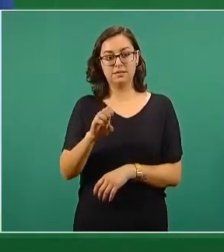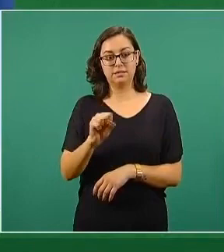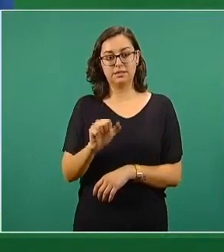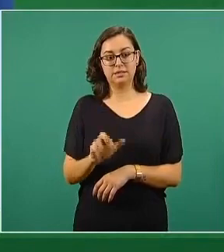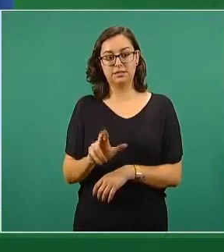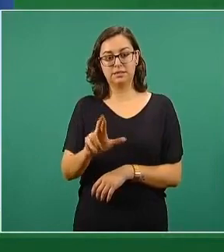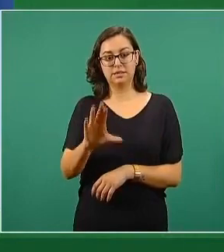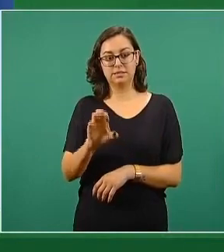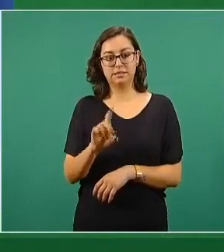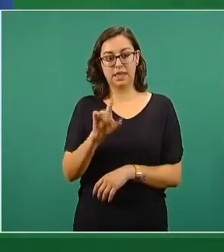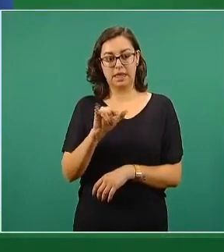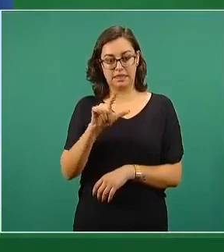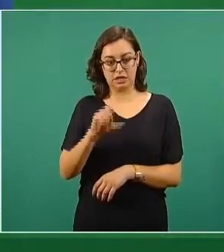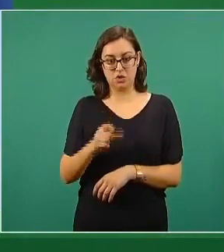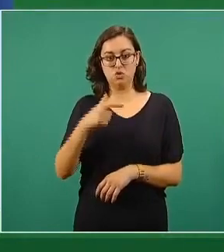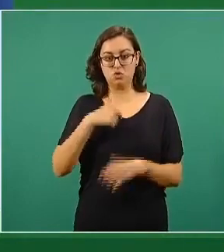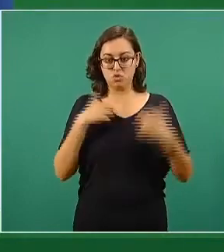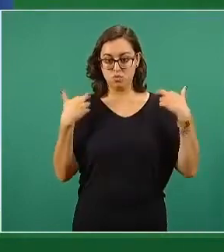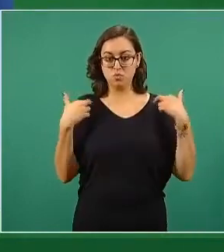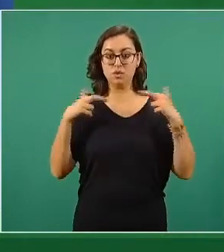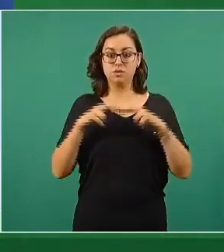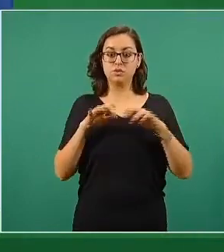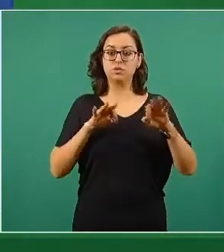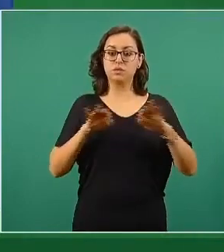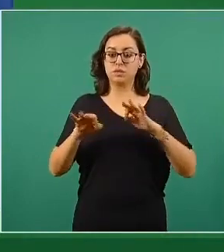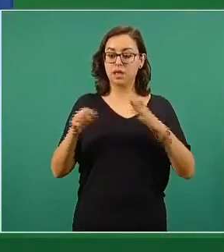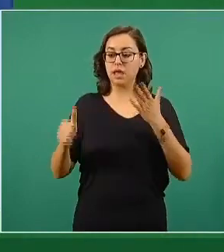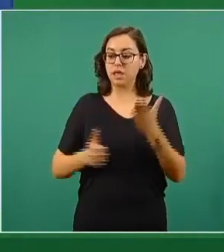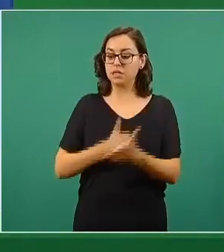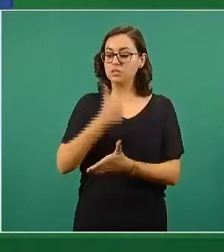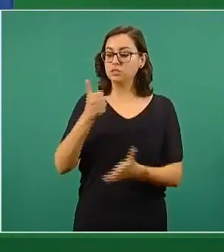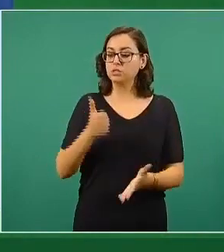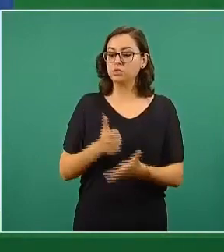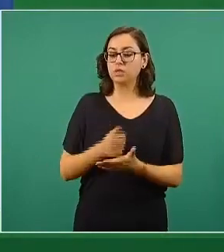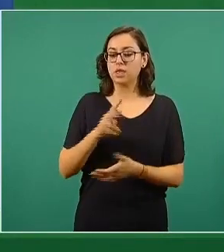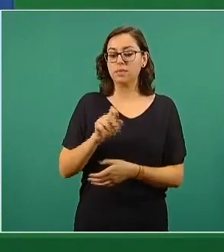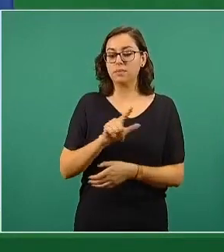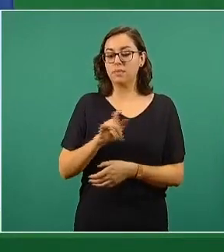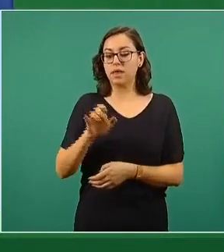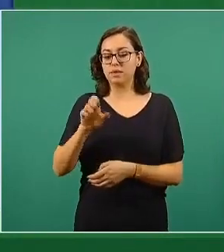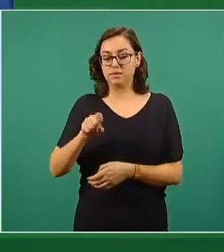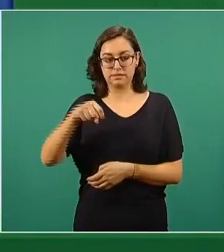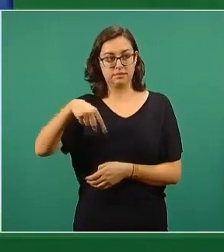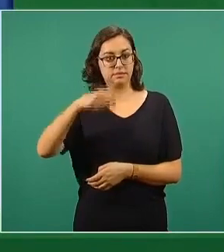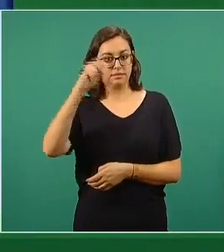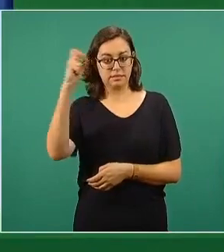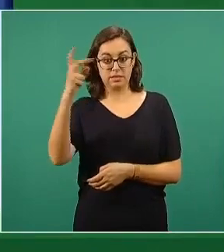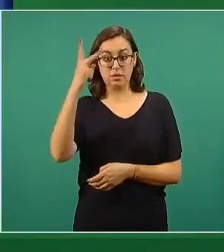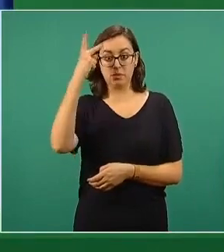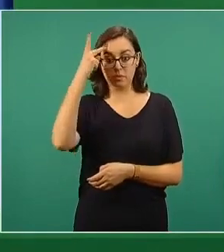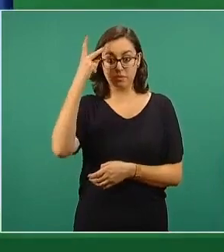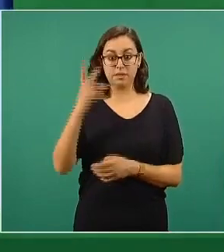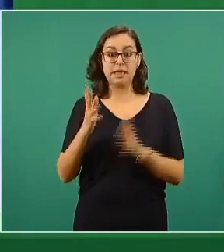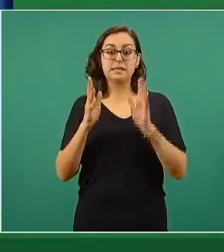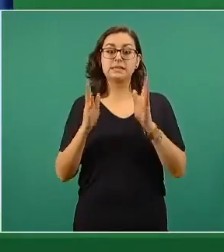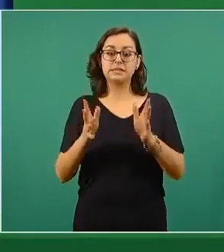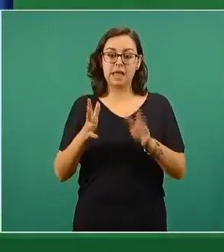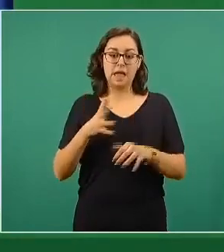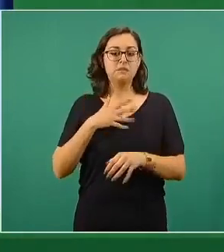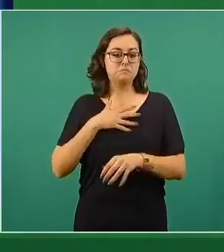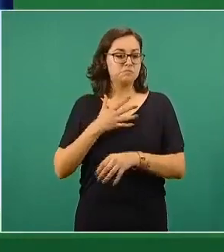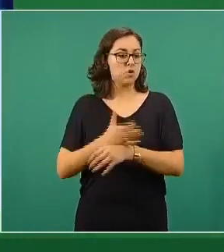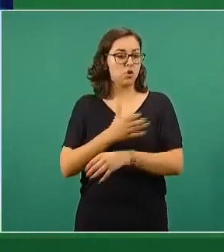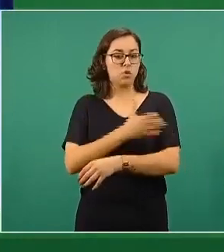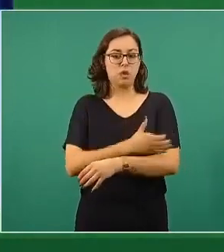un docente que labora en el municipio de Ciudad Valles, en la Huasteca de San Luis Potosí. Mis compañeros y yo fuimos inmunizados